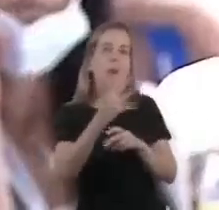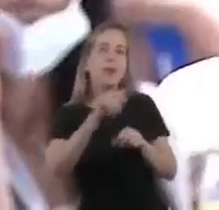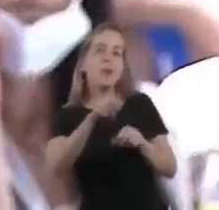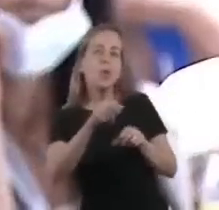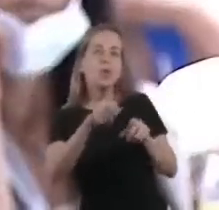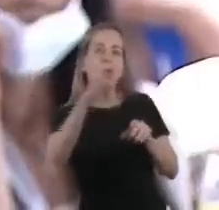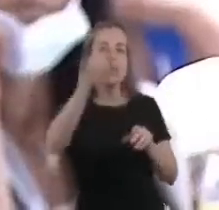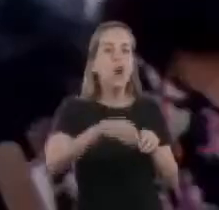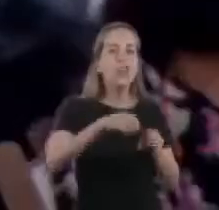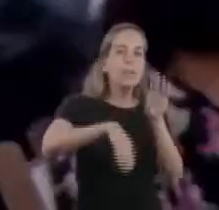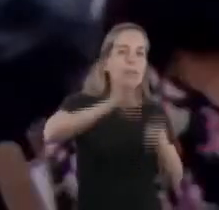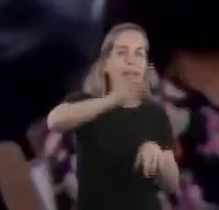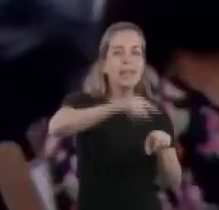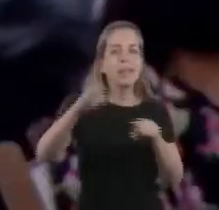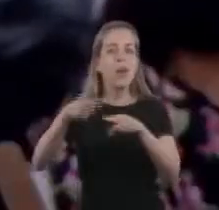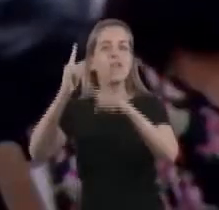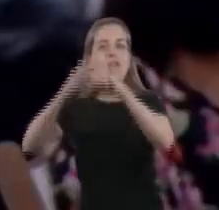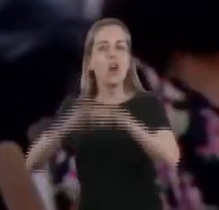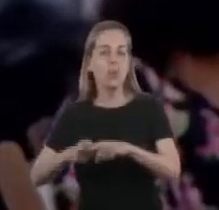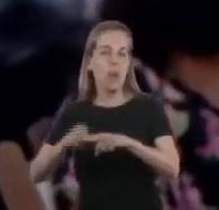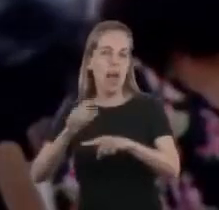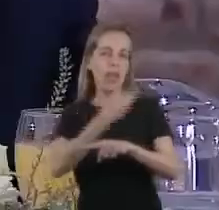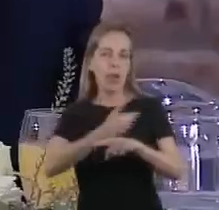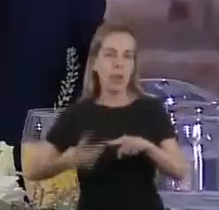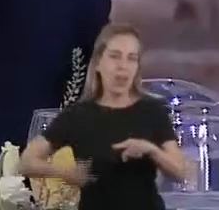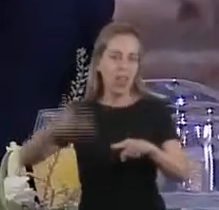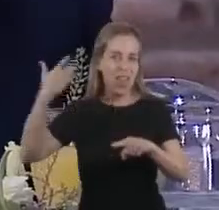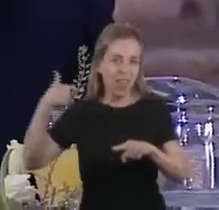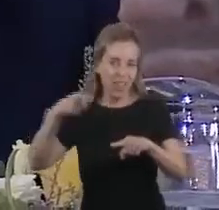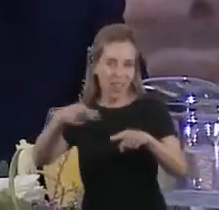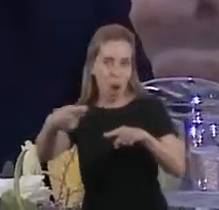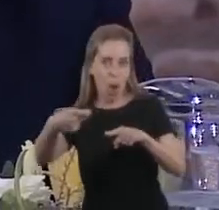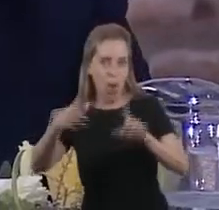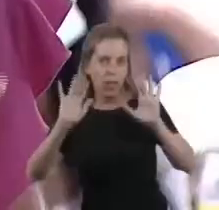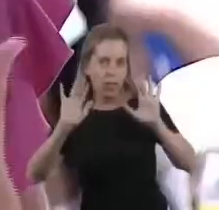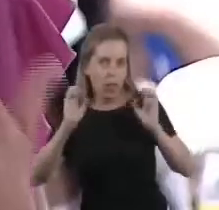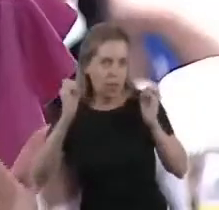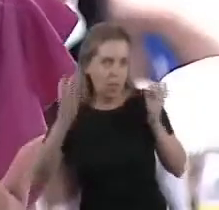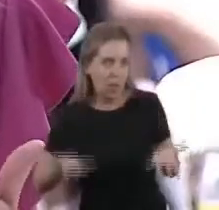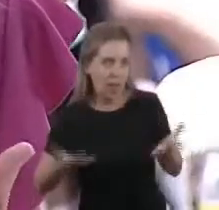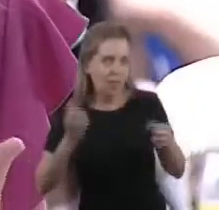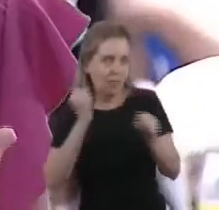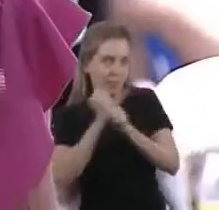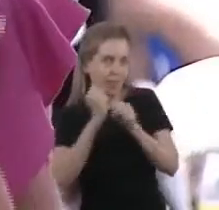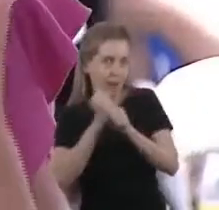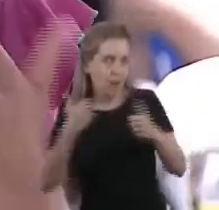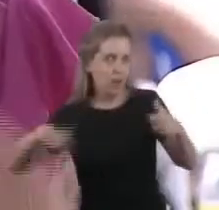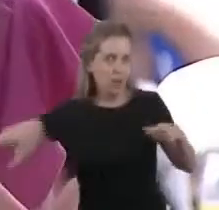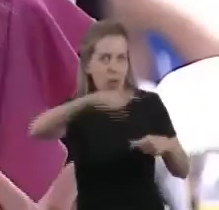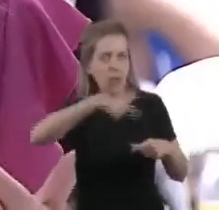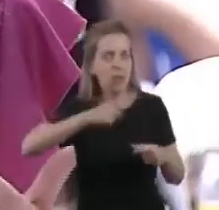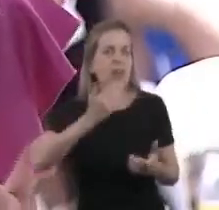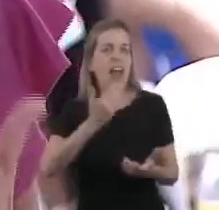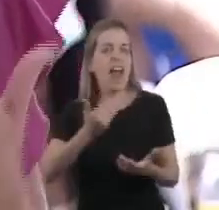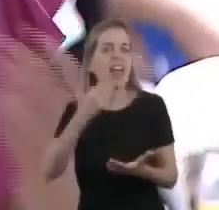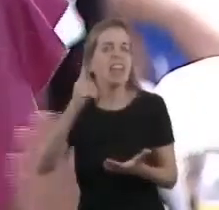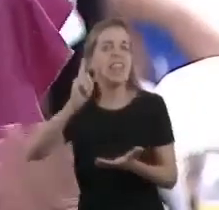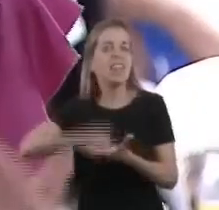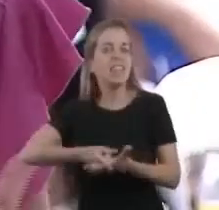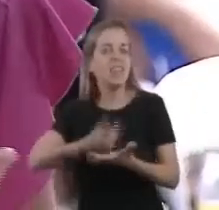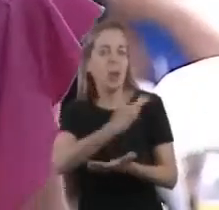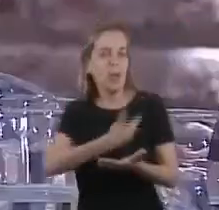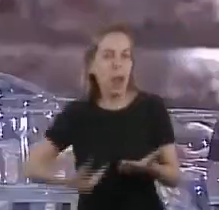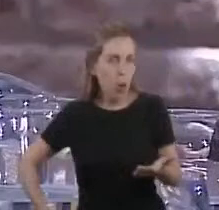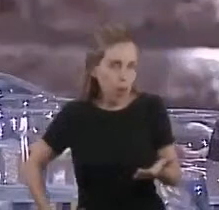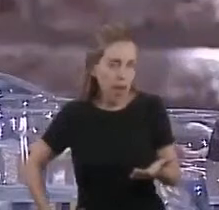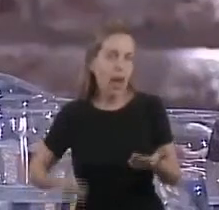3 o 4 puntos porcentuales a la fórmula del gobierno anterior. Así que lo que hicimos valía la pena y gracias a la decisión política del gobierno y por